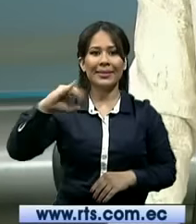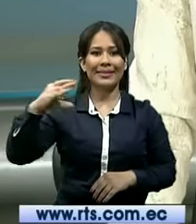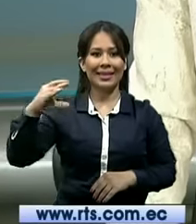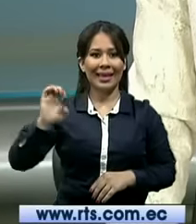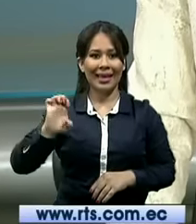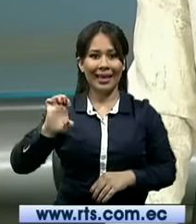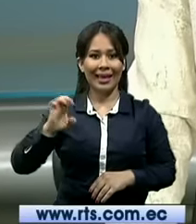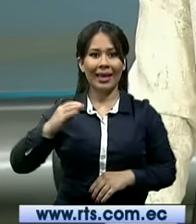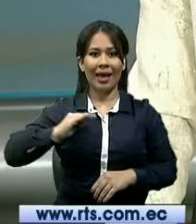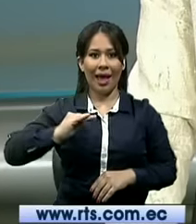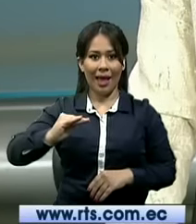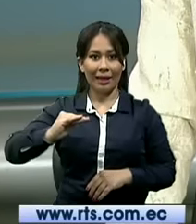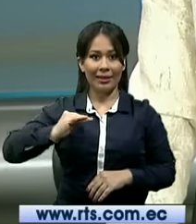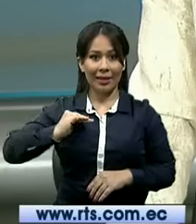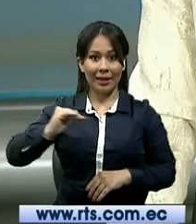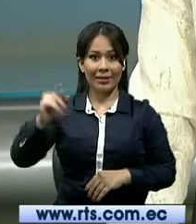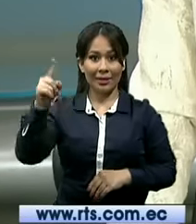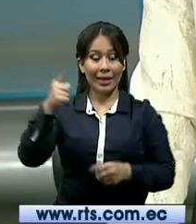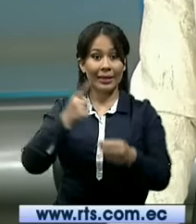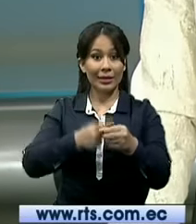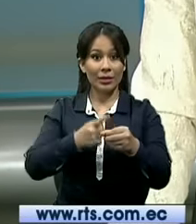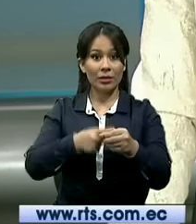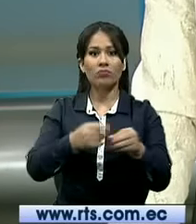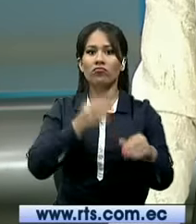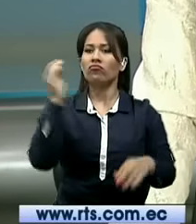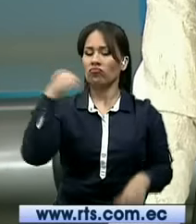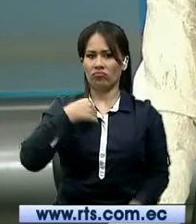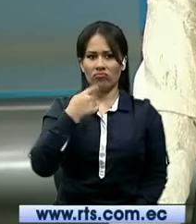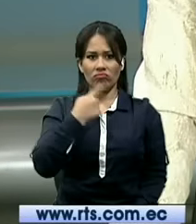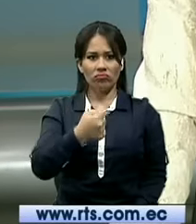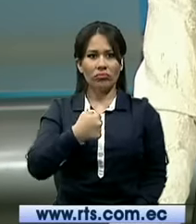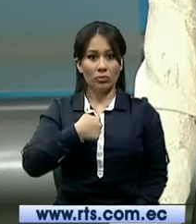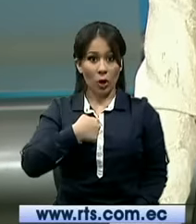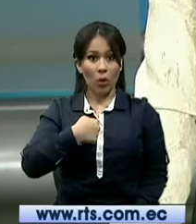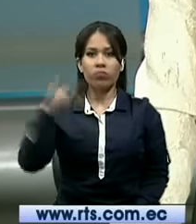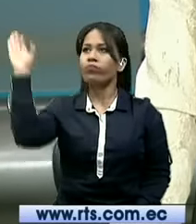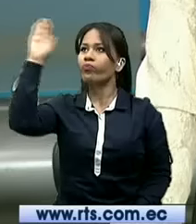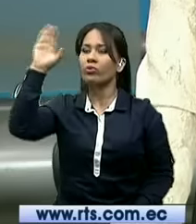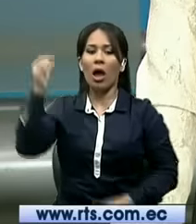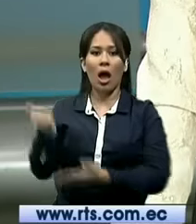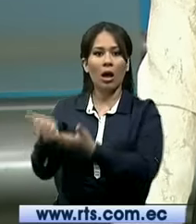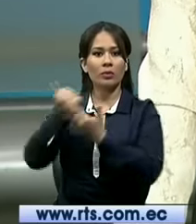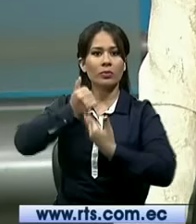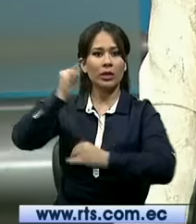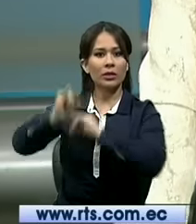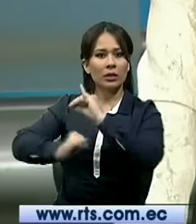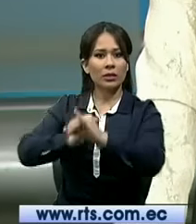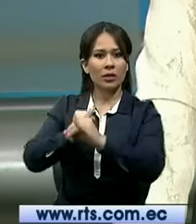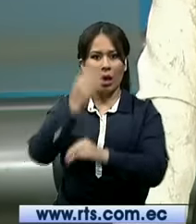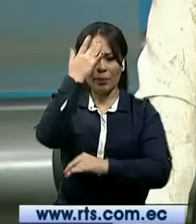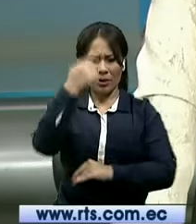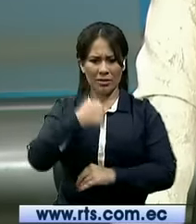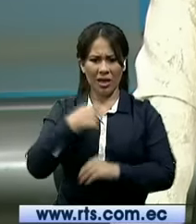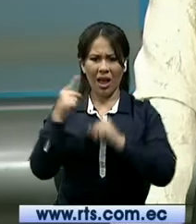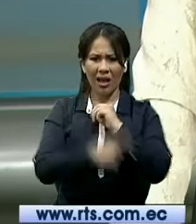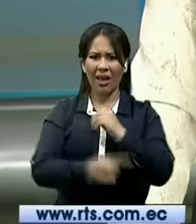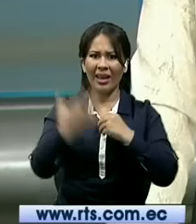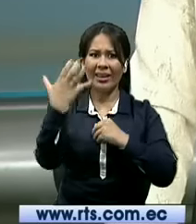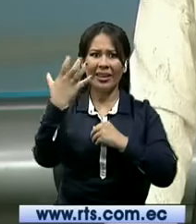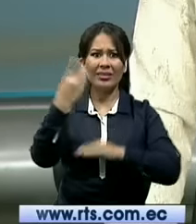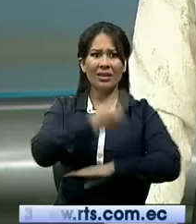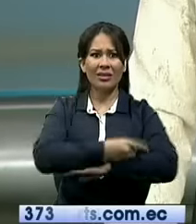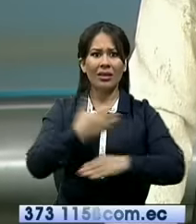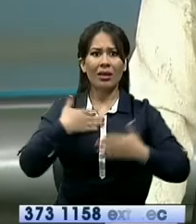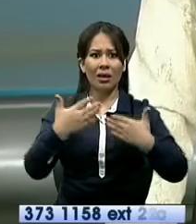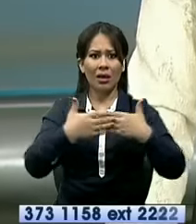Quito, Eduardo del Pozo, acudirá a organismos internacionales para apelar la sentencia en su contra de 15 días de prisión. Además, del Pozo deberá pagar